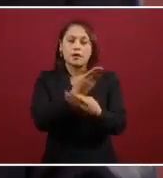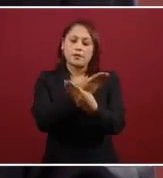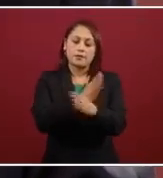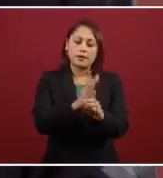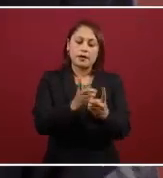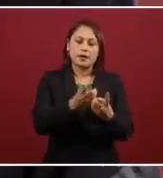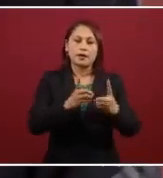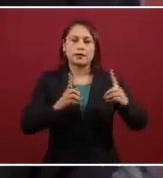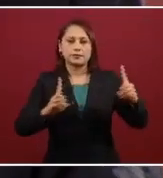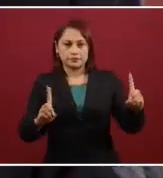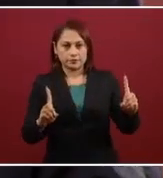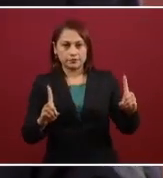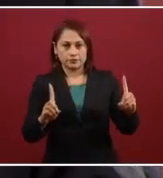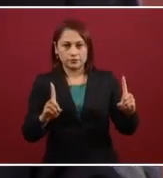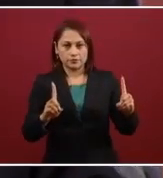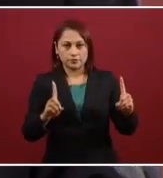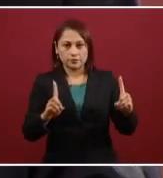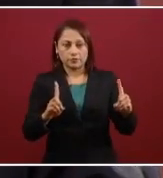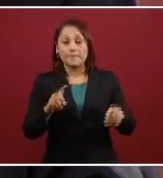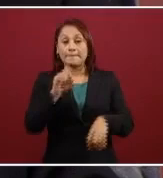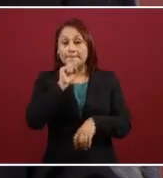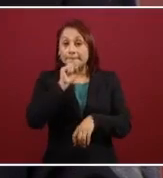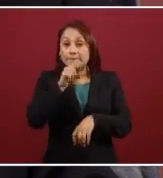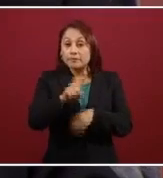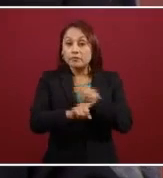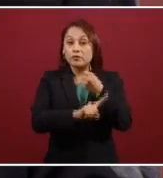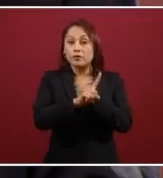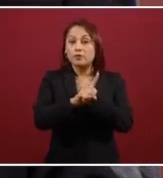incluso de los nombramientos